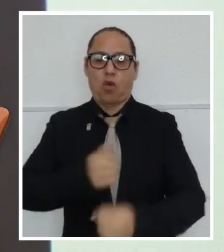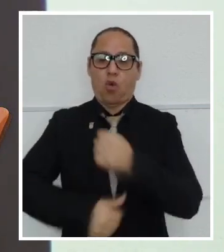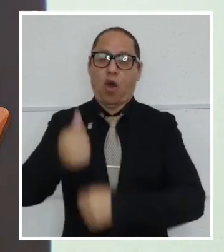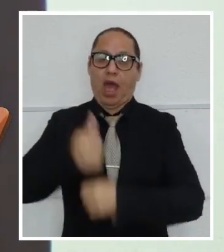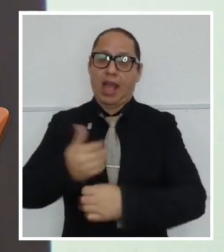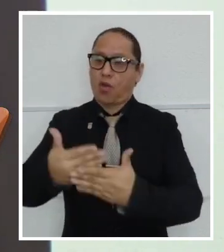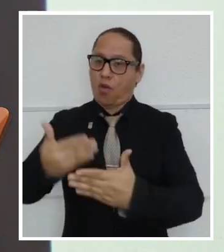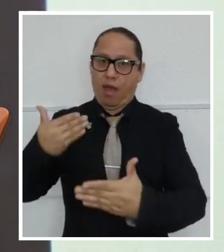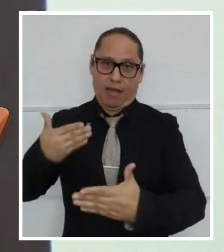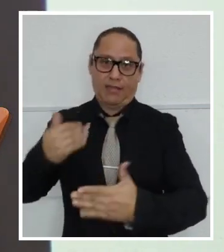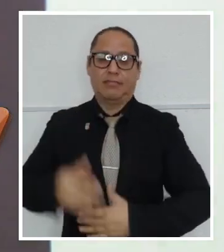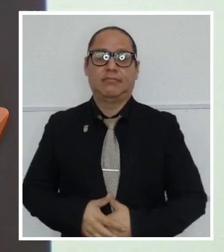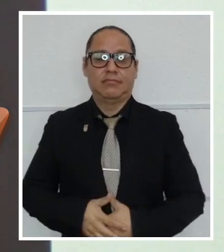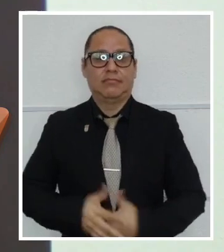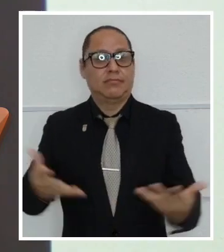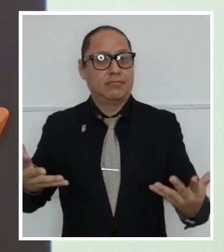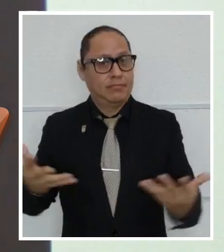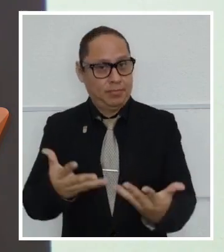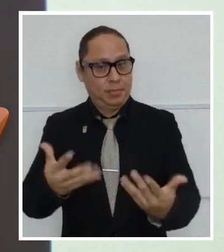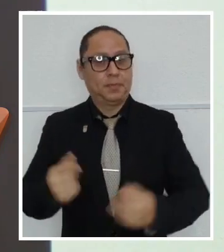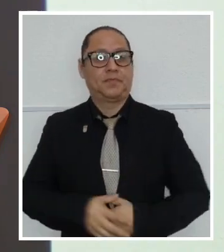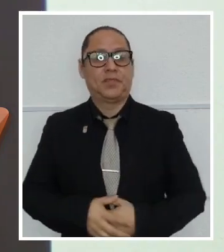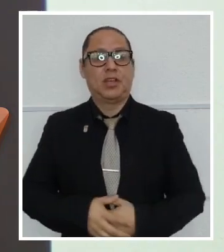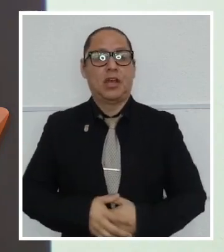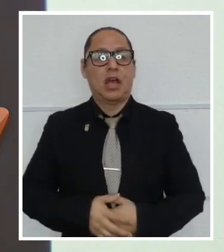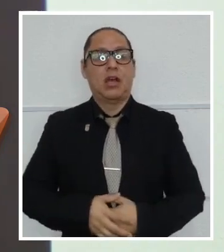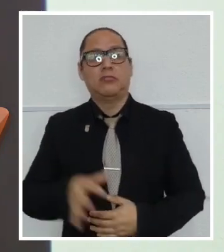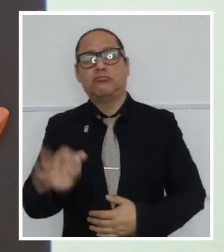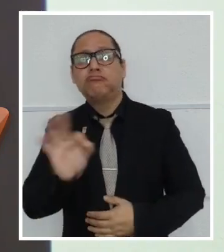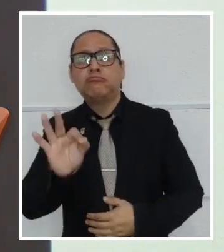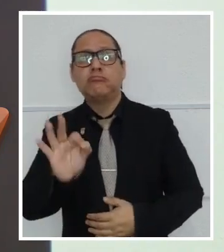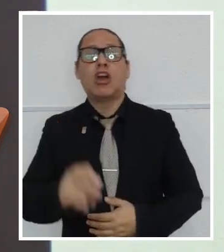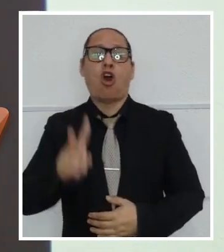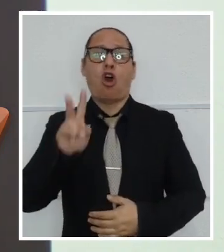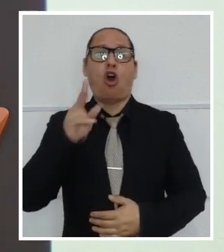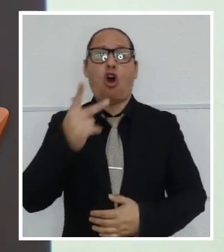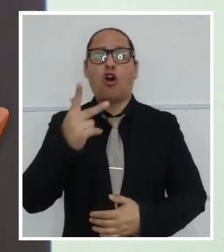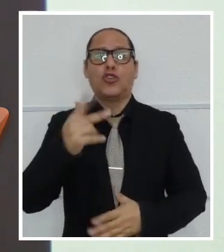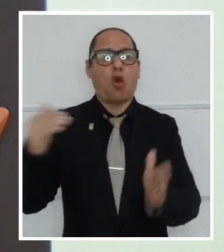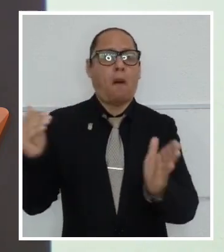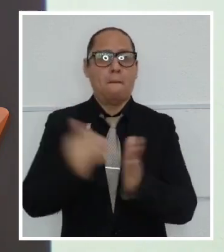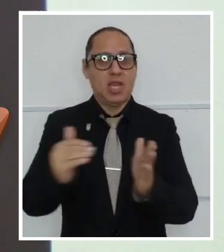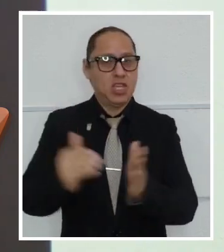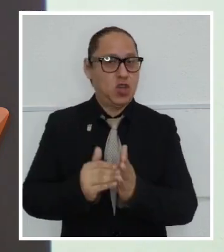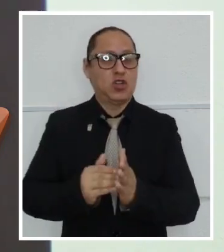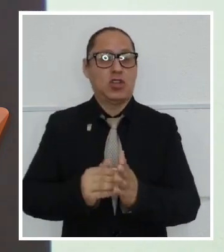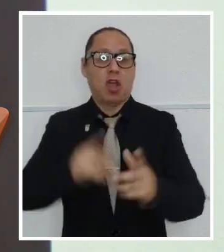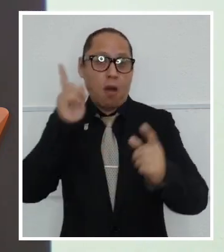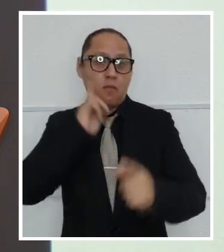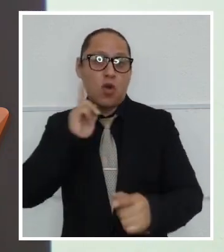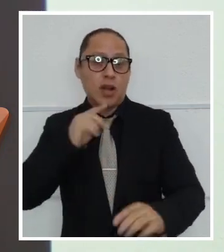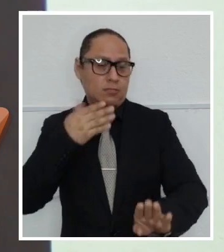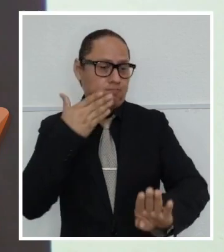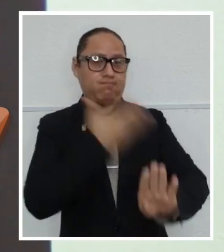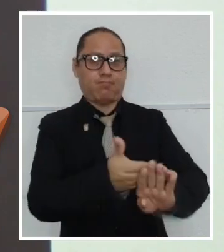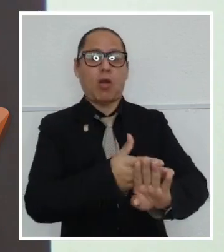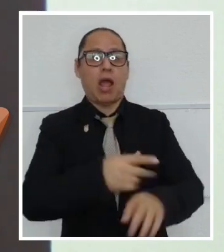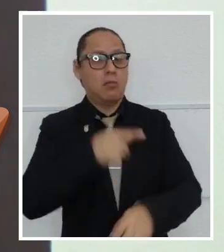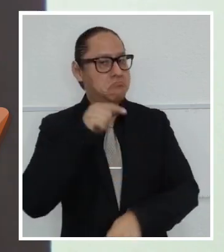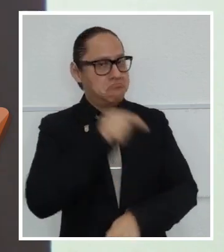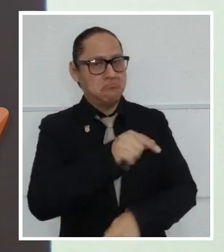anterior siendo así que casi 8 millones de mujeres han sido agredidas en su espacio de